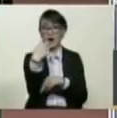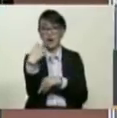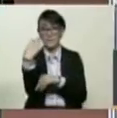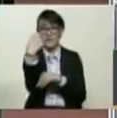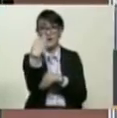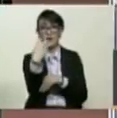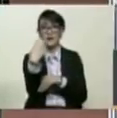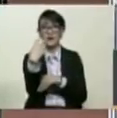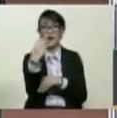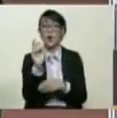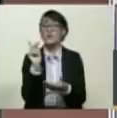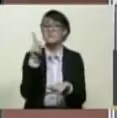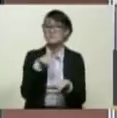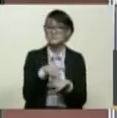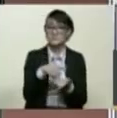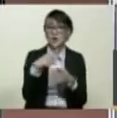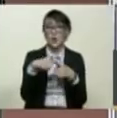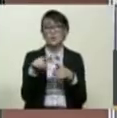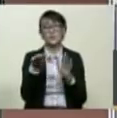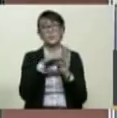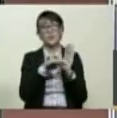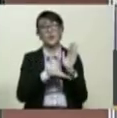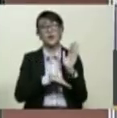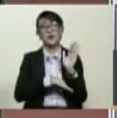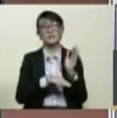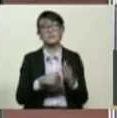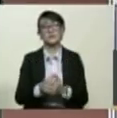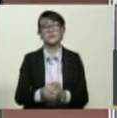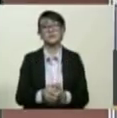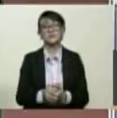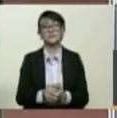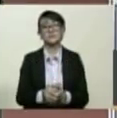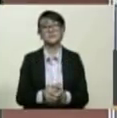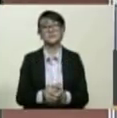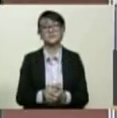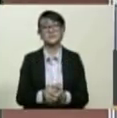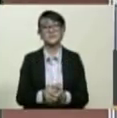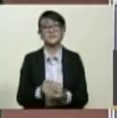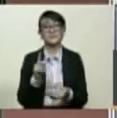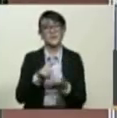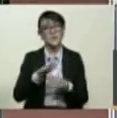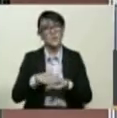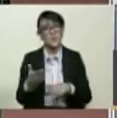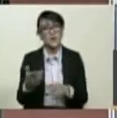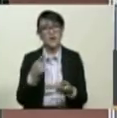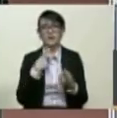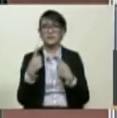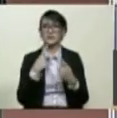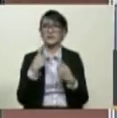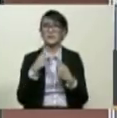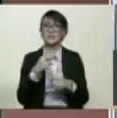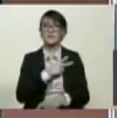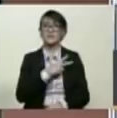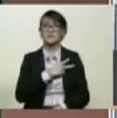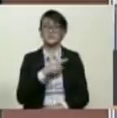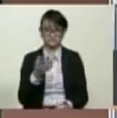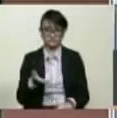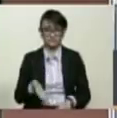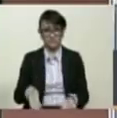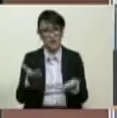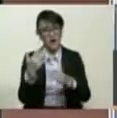asistir al programa de Vladimir Villegas, vaya usted a saber por qué va tanto el programa de Vladimir, o asistir a entrevistas en Venevisión. Váyase para la